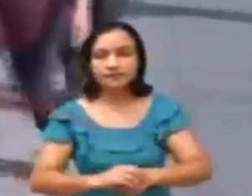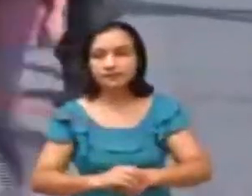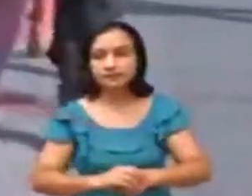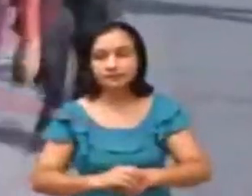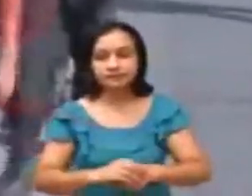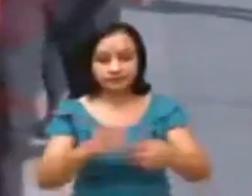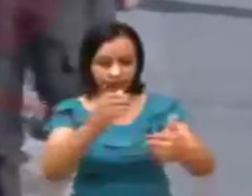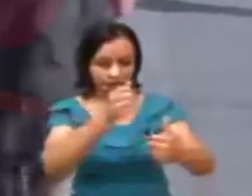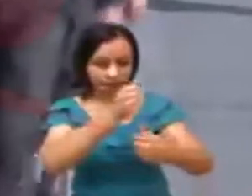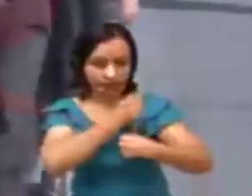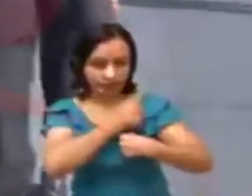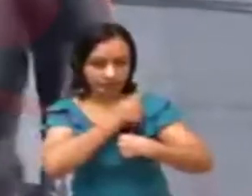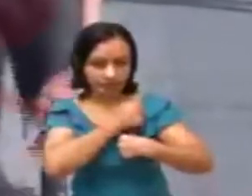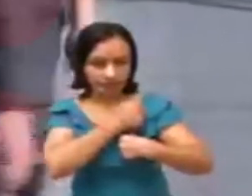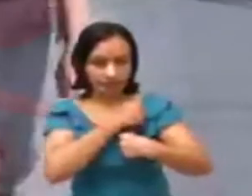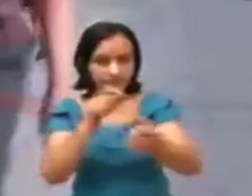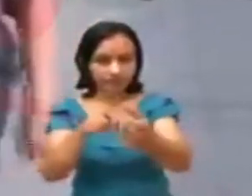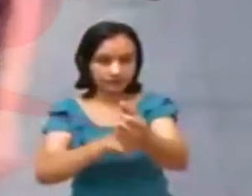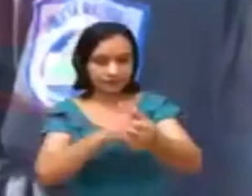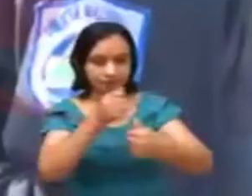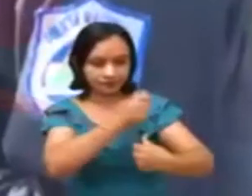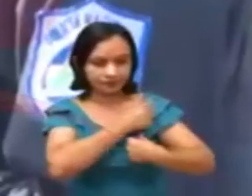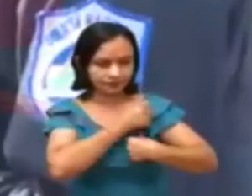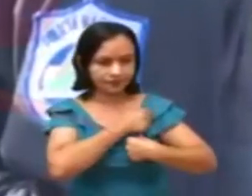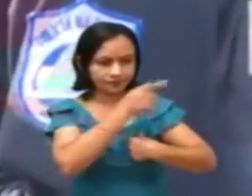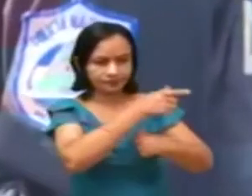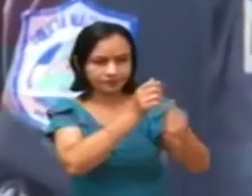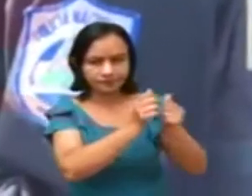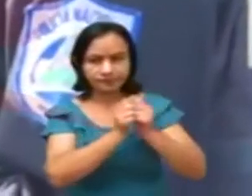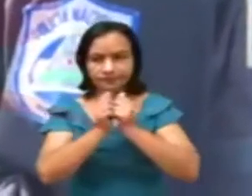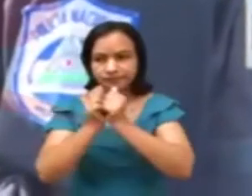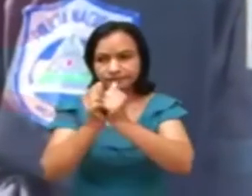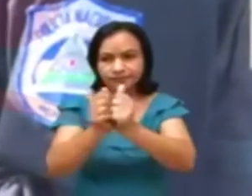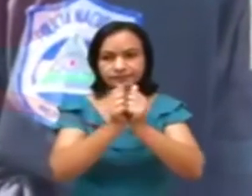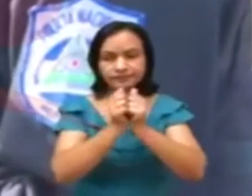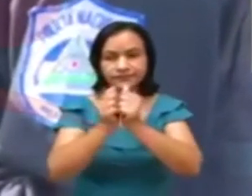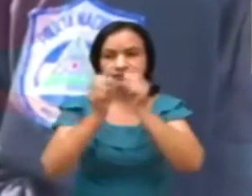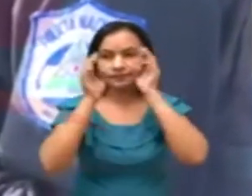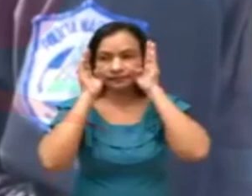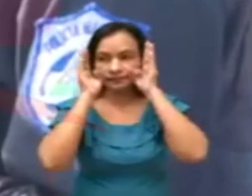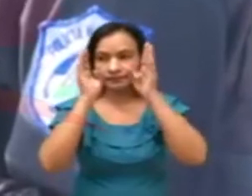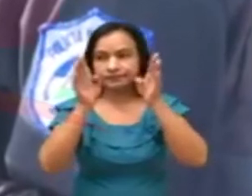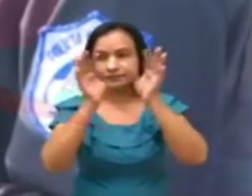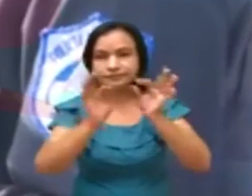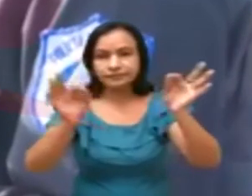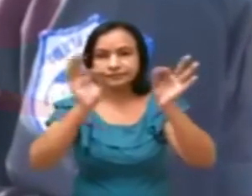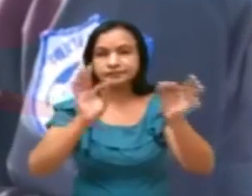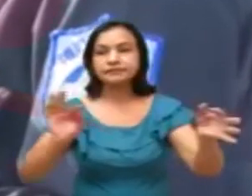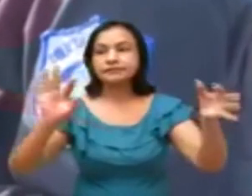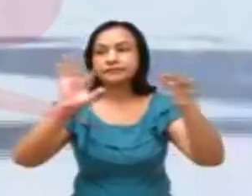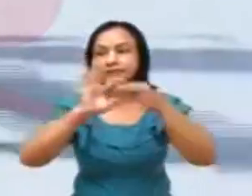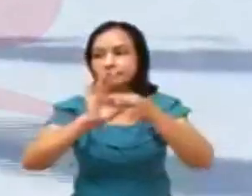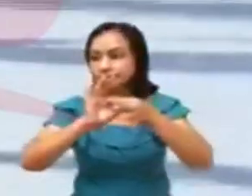el ejército de Nicaragua, nuestros hermanos del ejército que están dedicados principalmente con nosotros